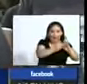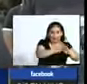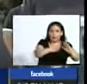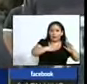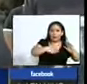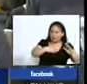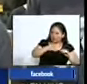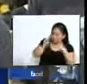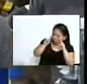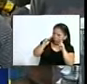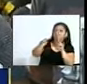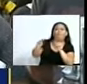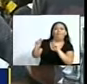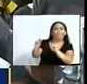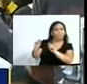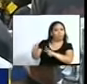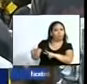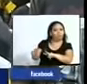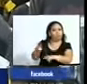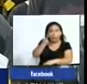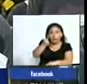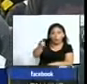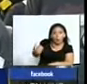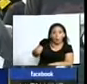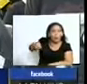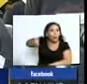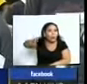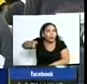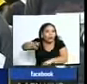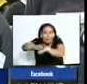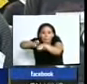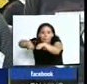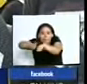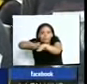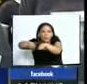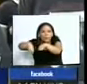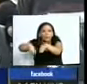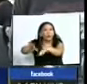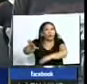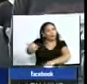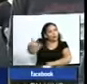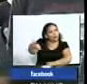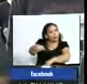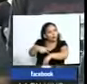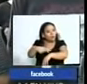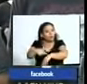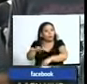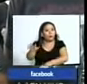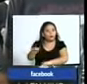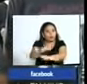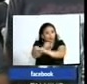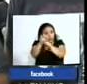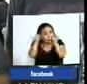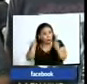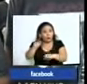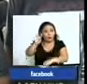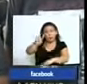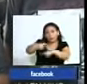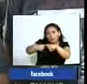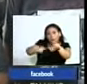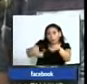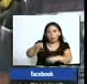nos hemos percatado que los vienen a dejar en autobuses alrededor de las 4:30, 5 de